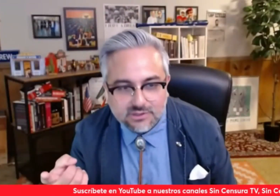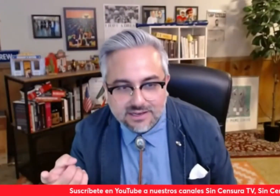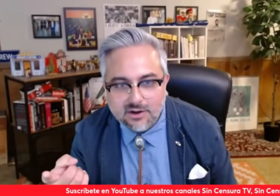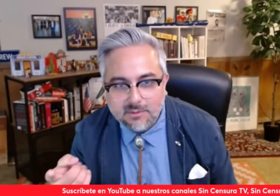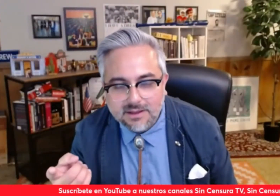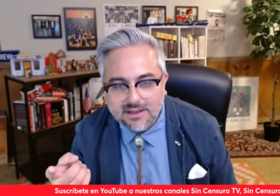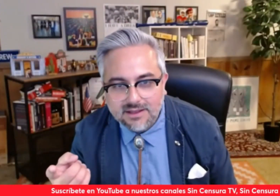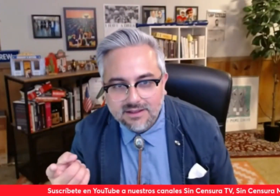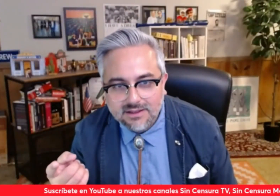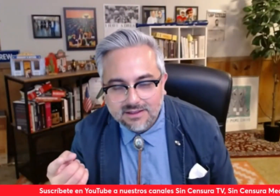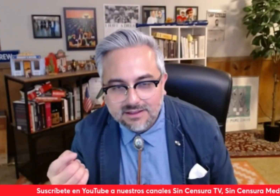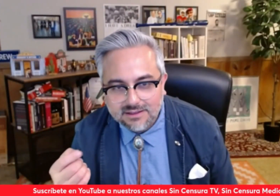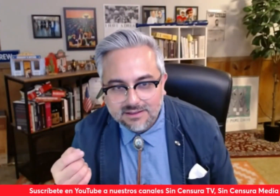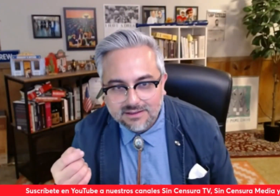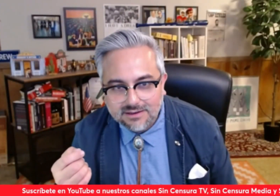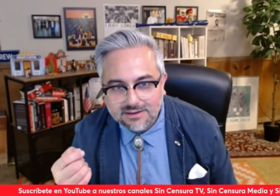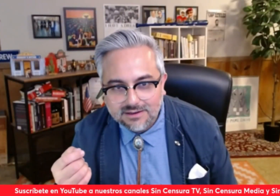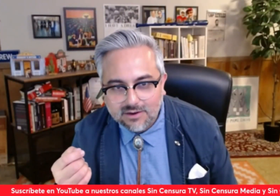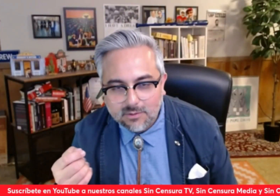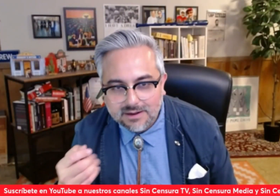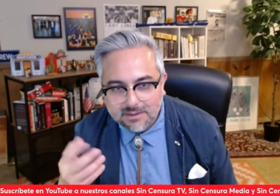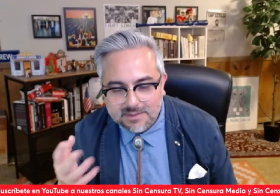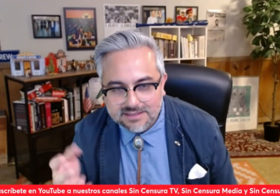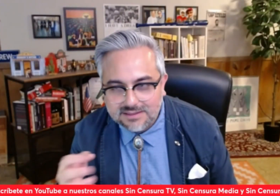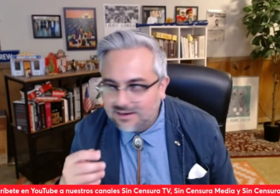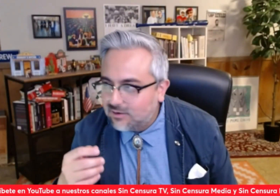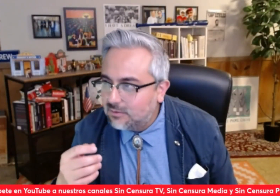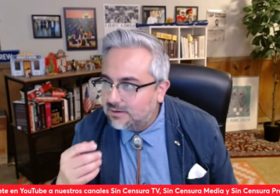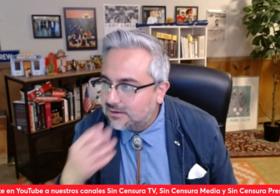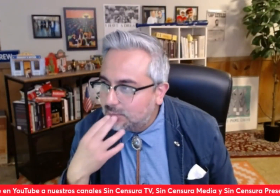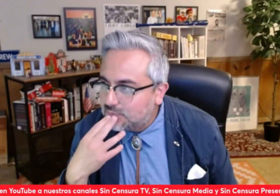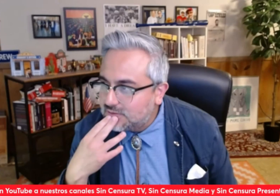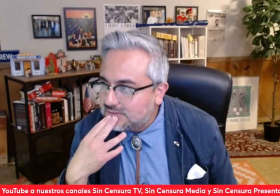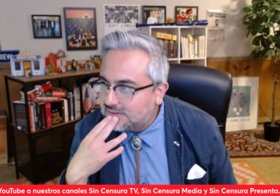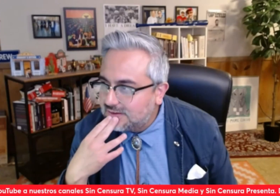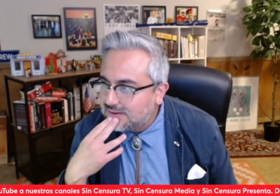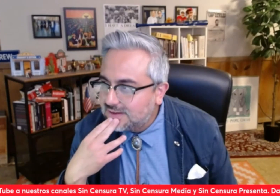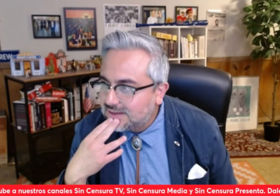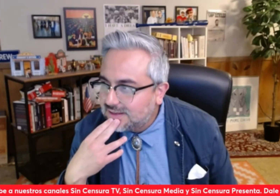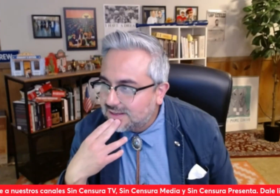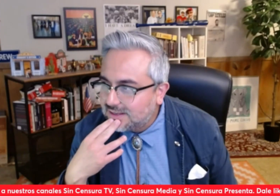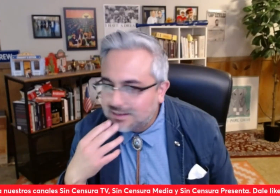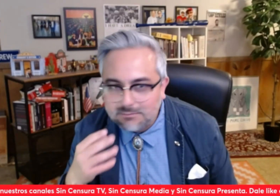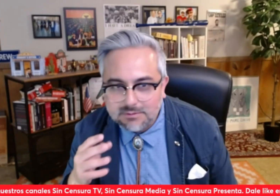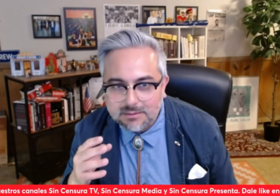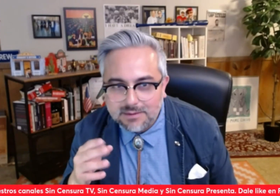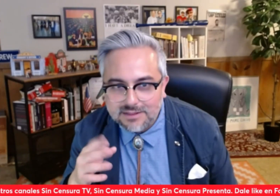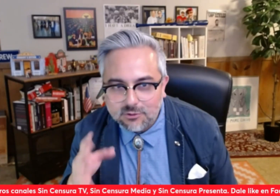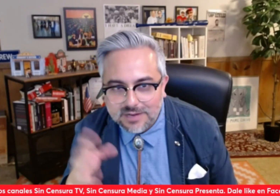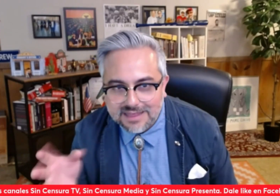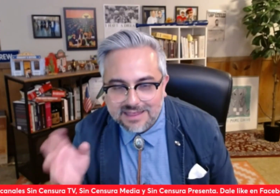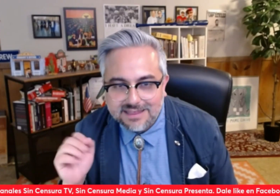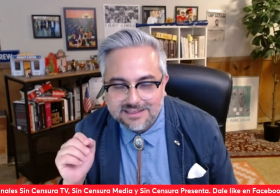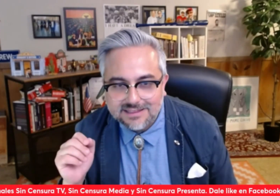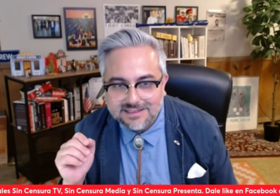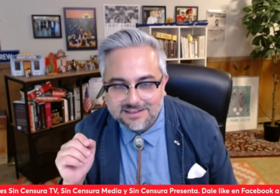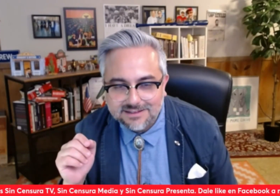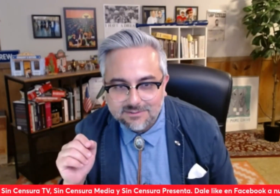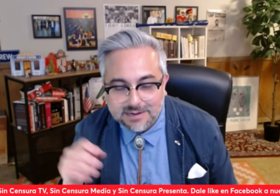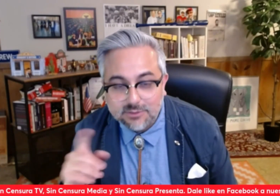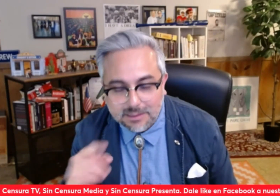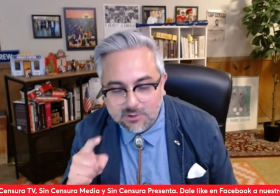que escuchamos la nueva eh la nueva rabieta la nueva Cómo se dice eh embal andron